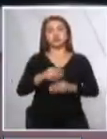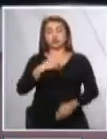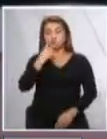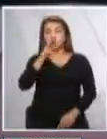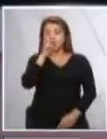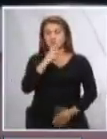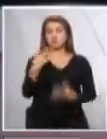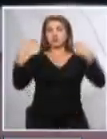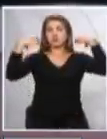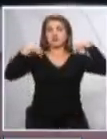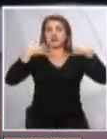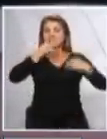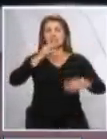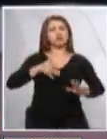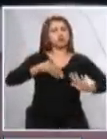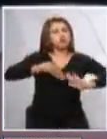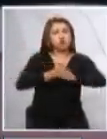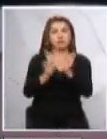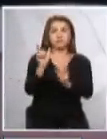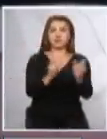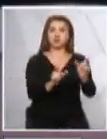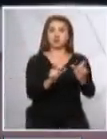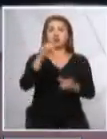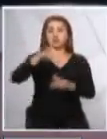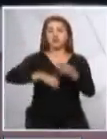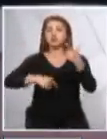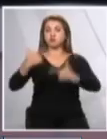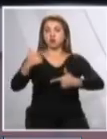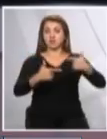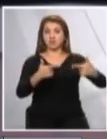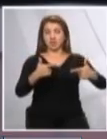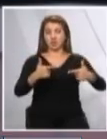irresponsabilidad atribuir a todas las personas que realizan política